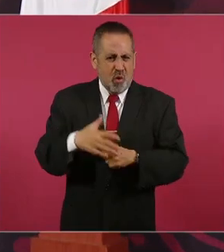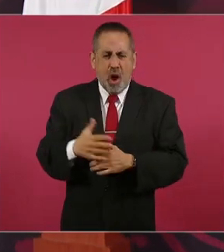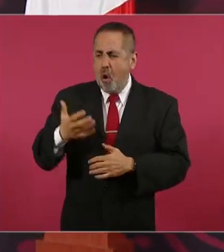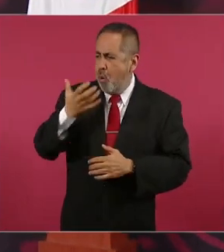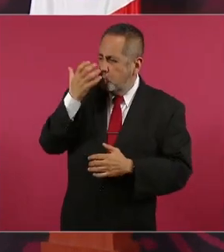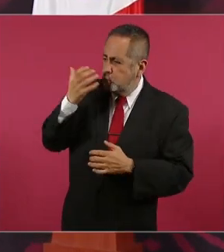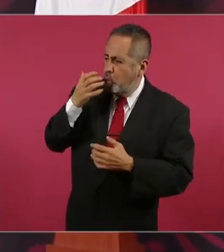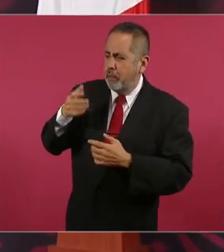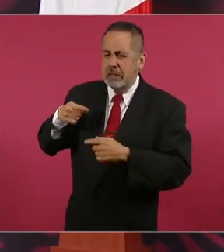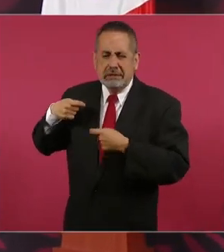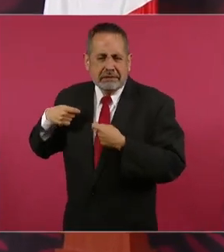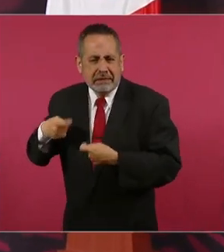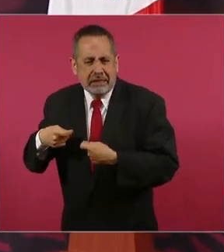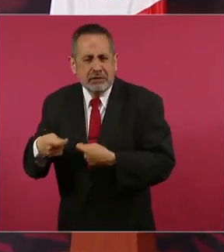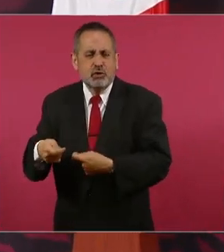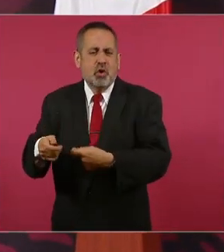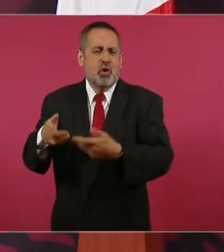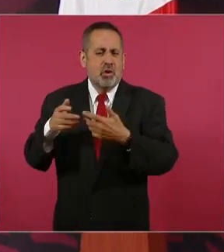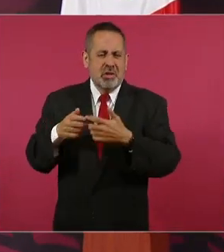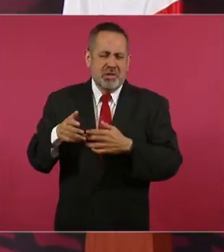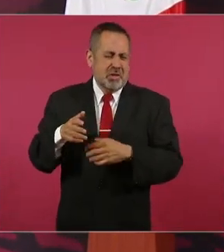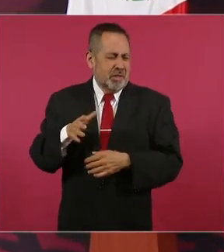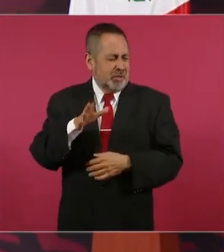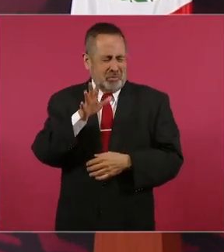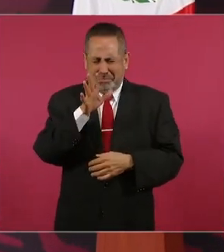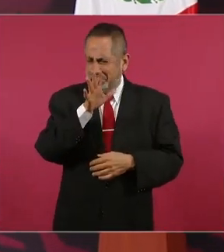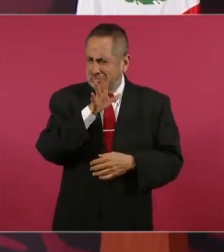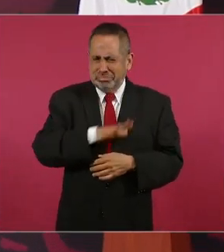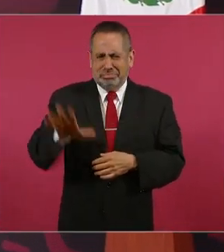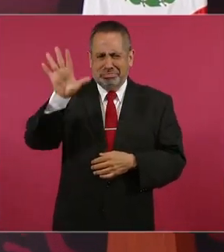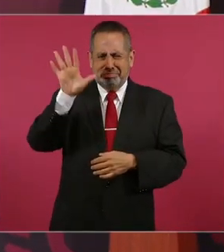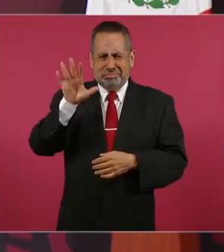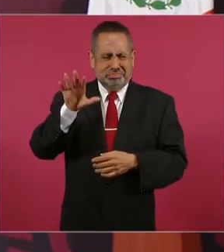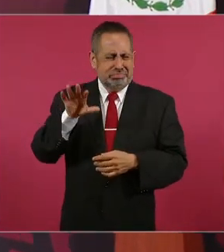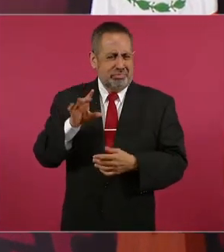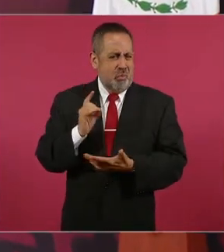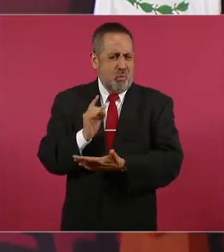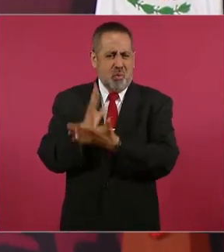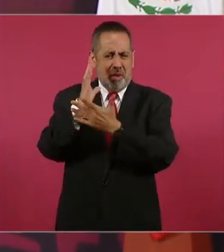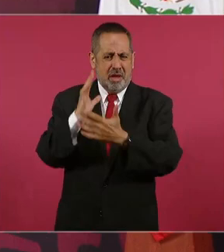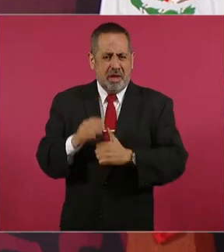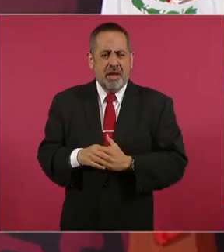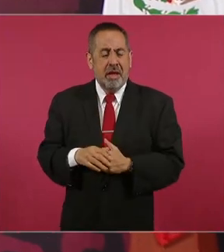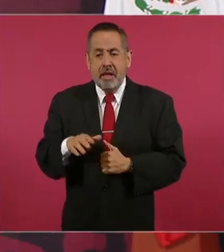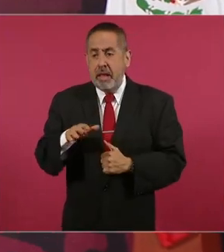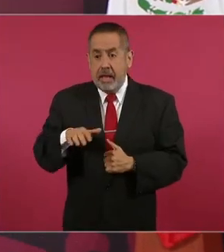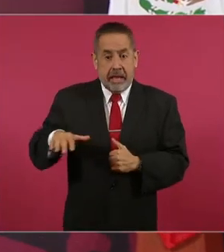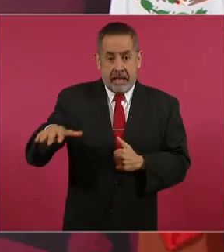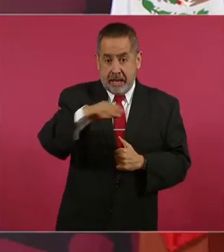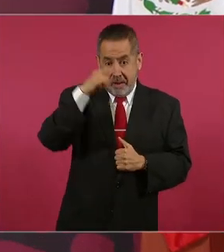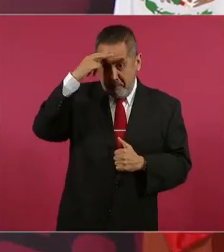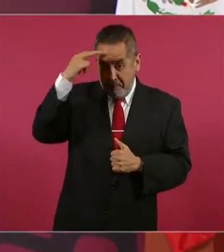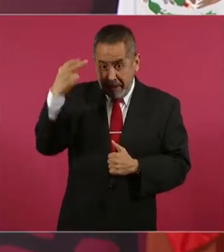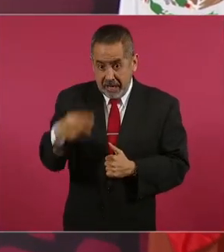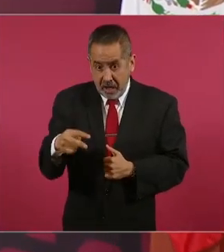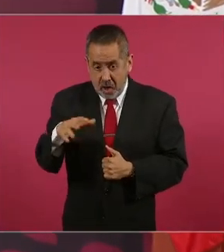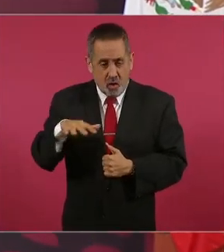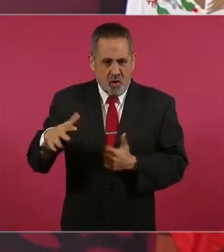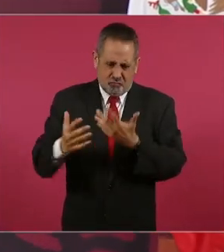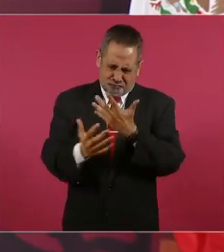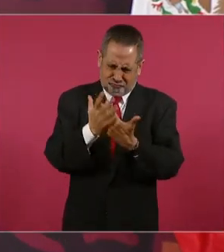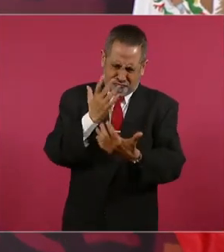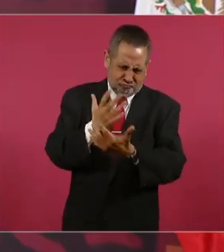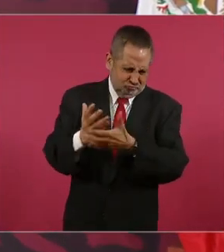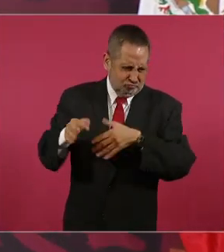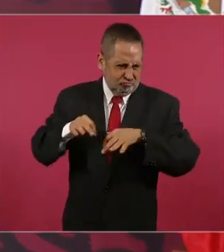costumbres, tradiciones excepcionales. El pueblo de México es de los pueblos más trabajadores del